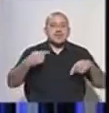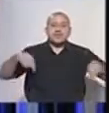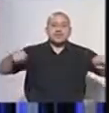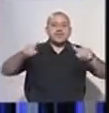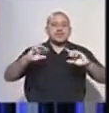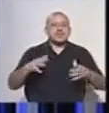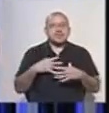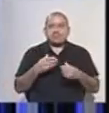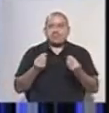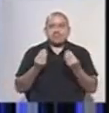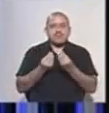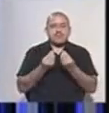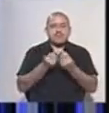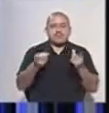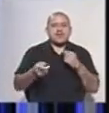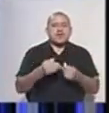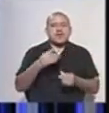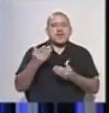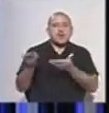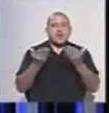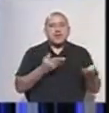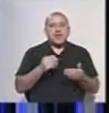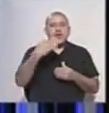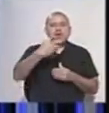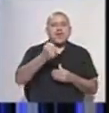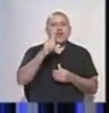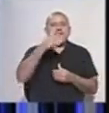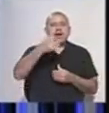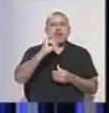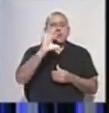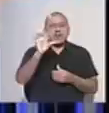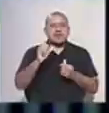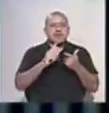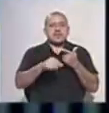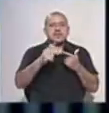Ampliada, tenemos a un Alejandro Balbi, tenemos a Marcel Queroblean gritando desde atrás. Hoy es